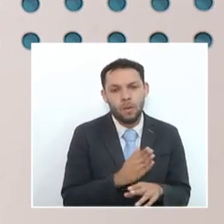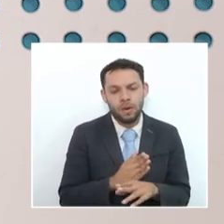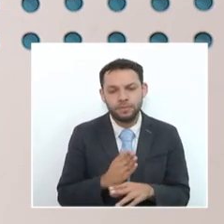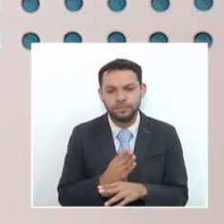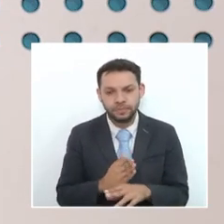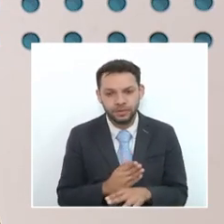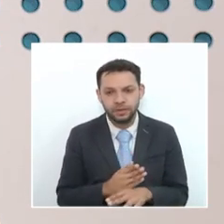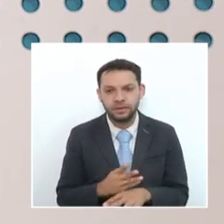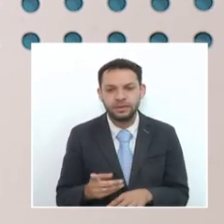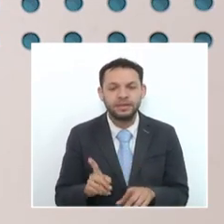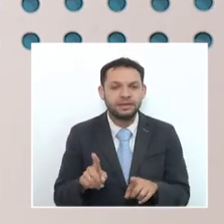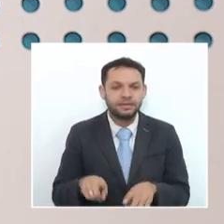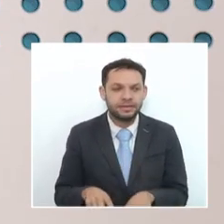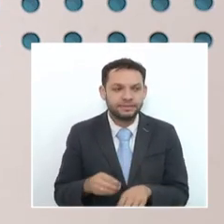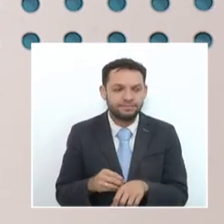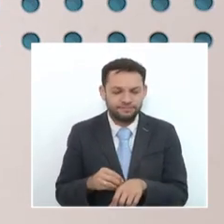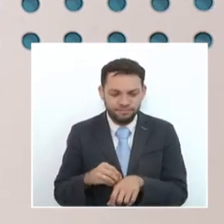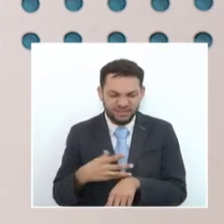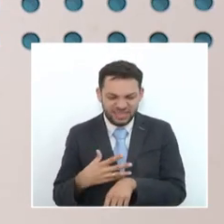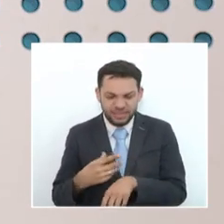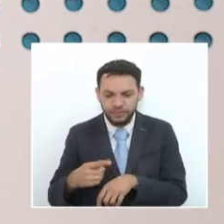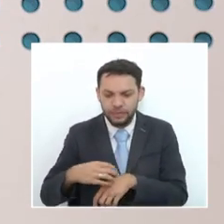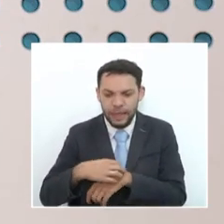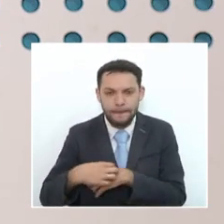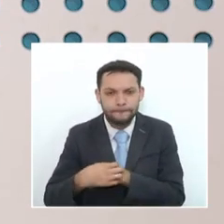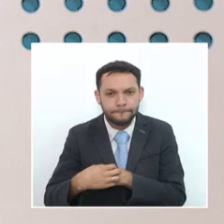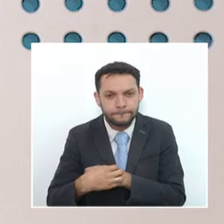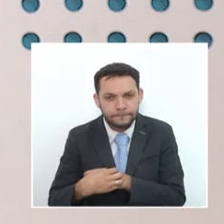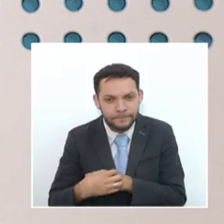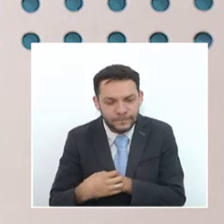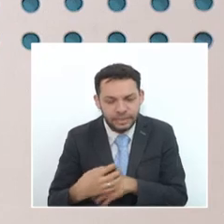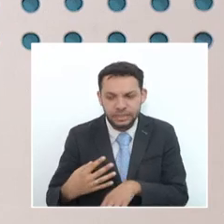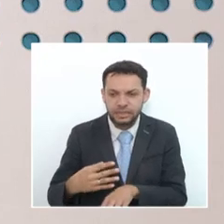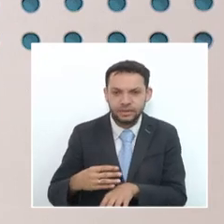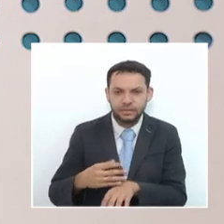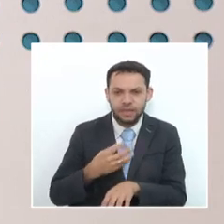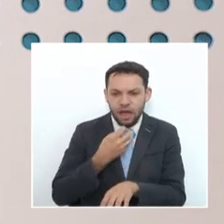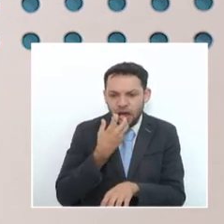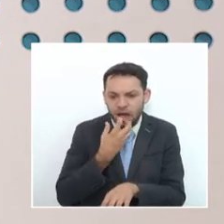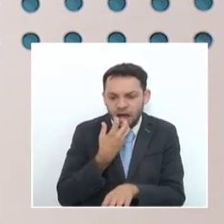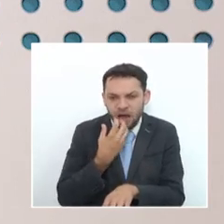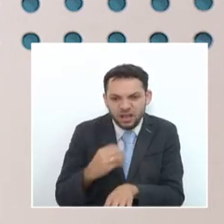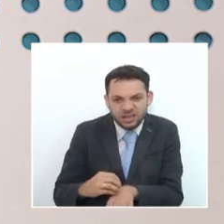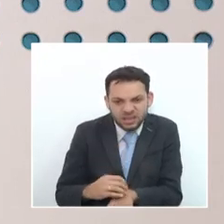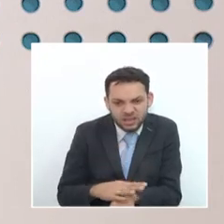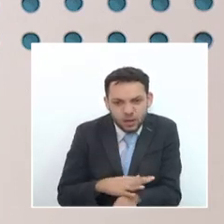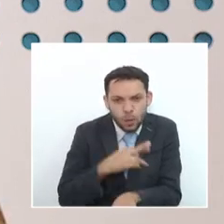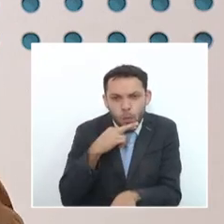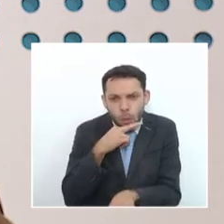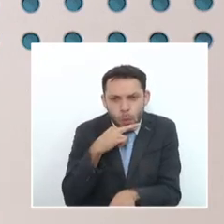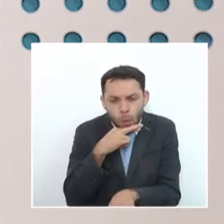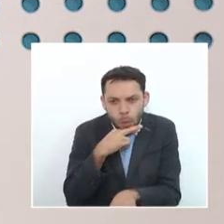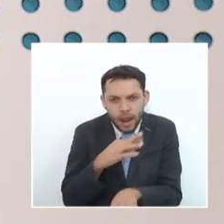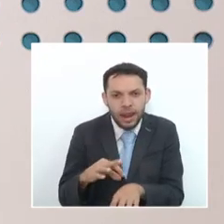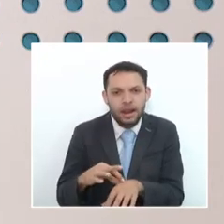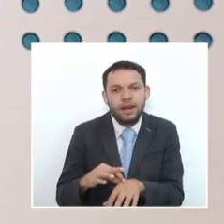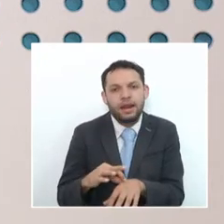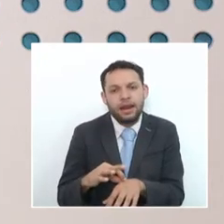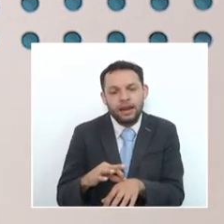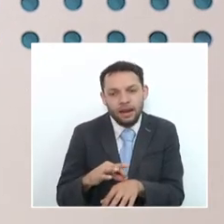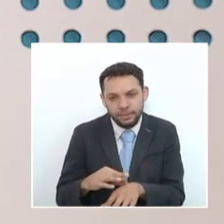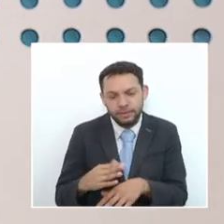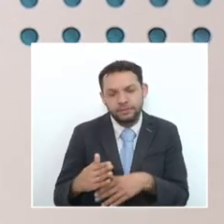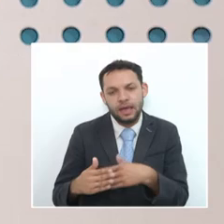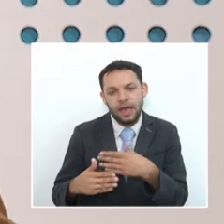ortiga. Entonces les pica, les arde, les molesta, en fin. ¿Debido a qué? Ahí sí empieza la